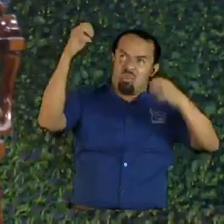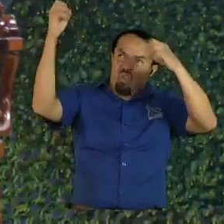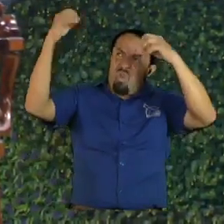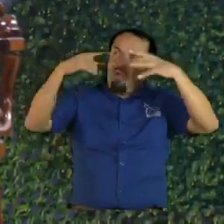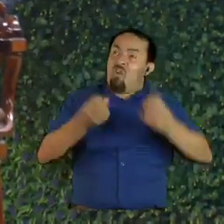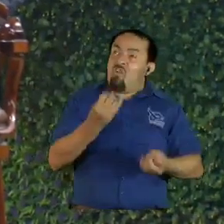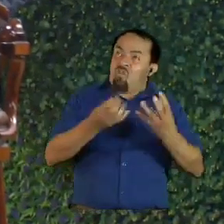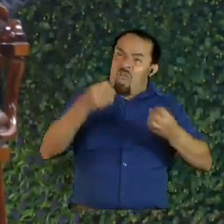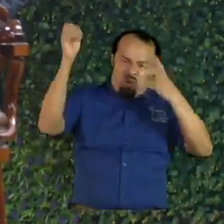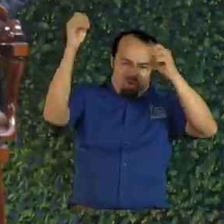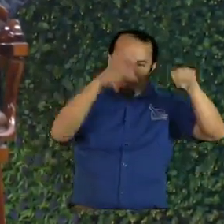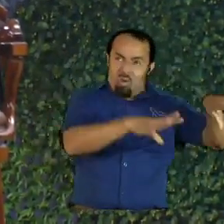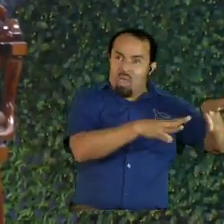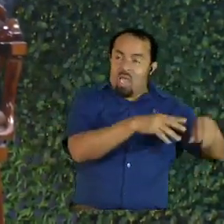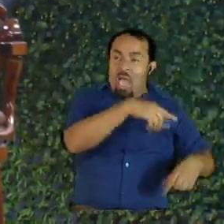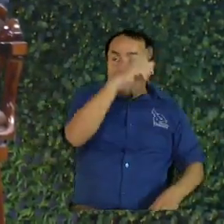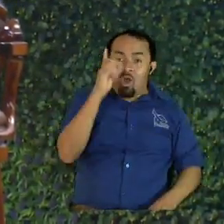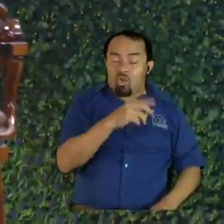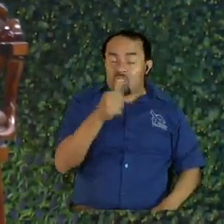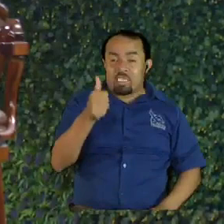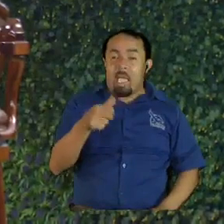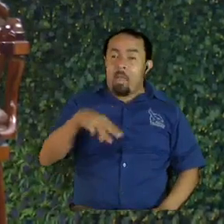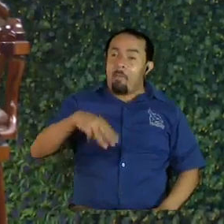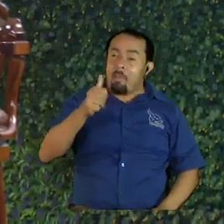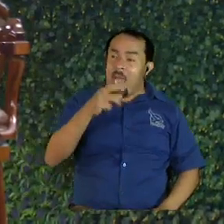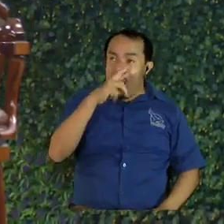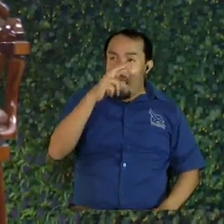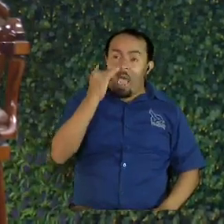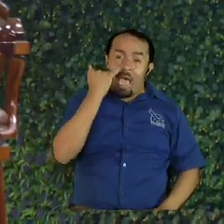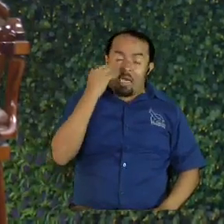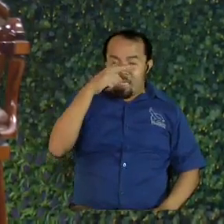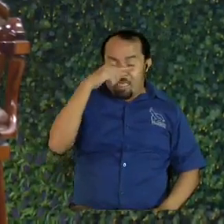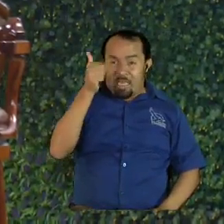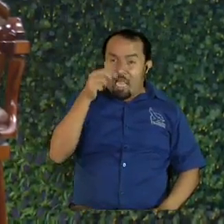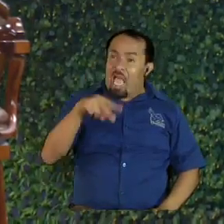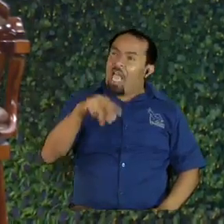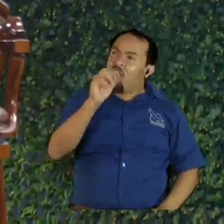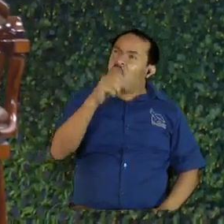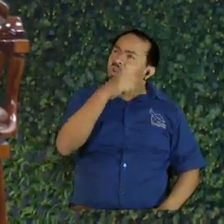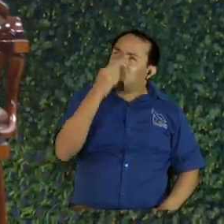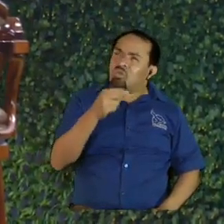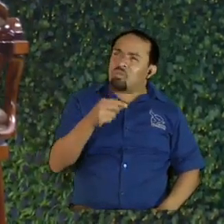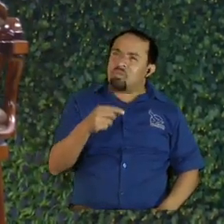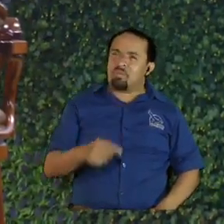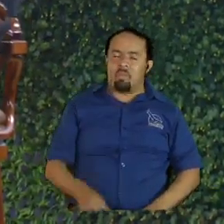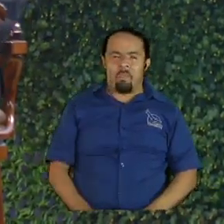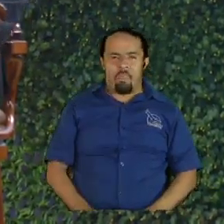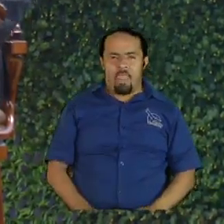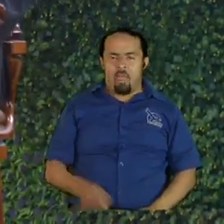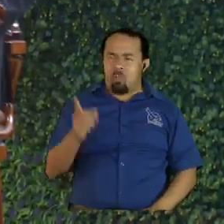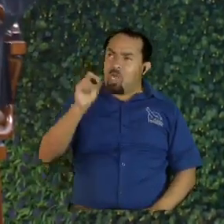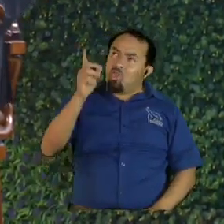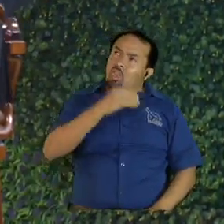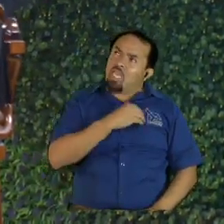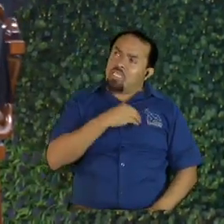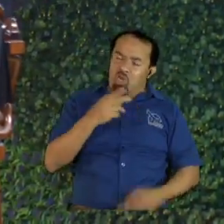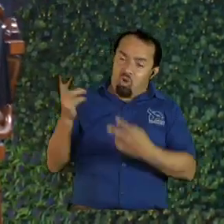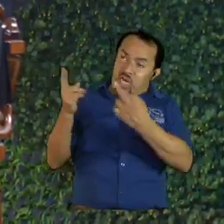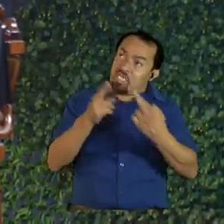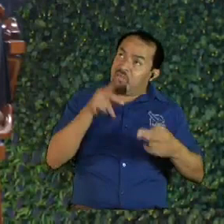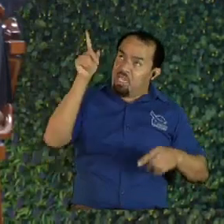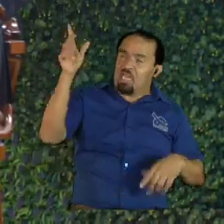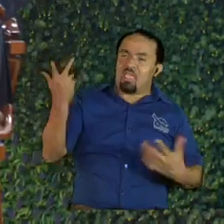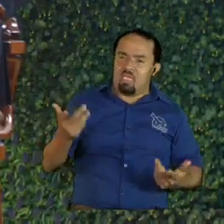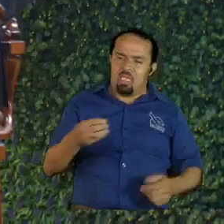a los samaritanos? Porque no te quisieron recibir, porque vieron que ibas vestido como para ir a Jerusalén a la fiesta. ¿Quieres